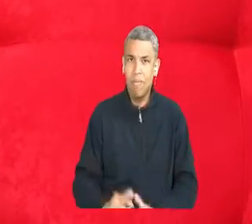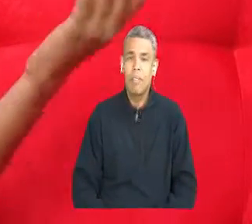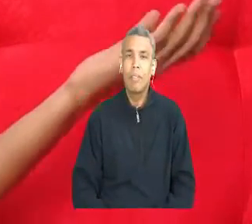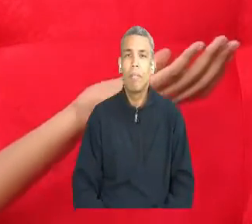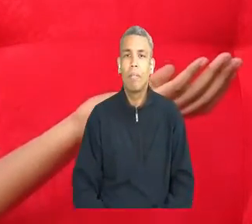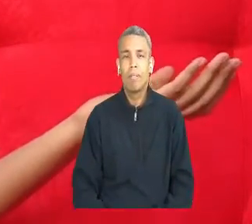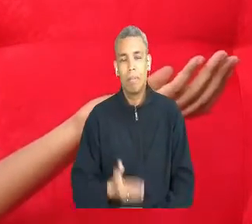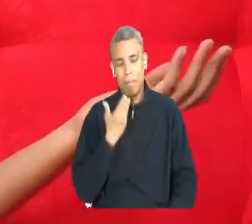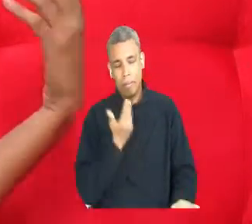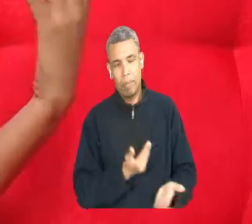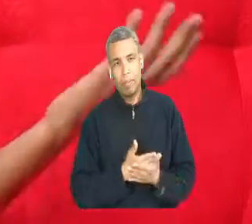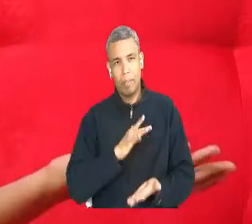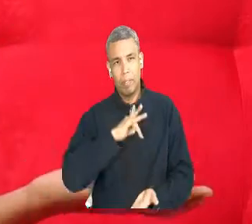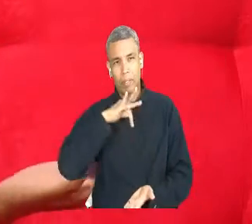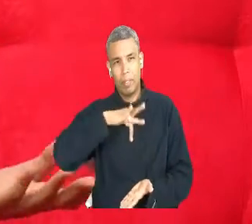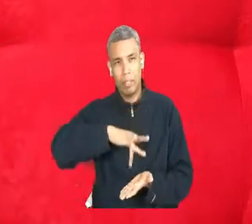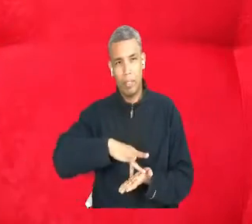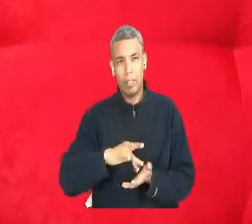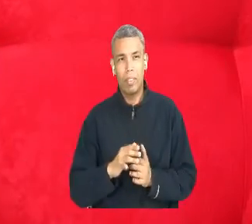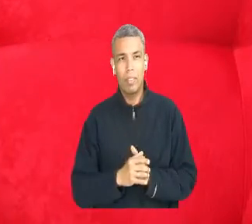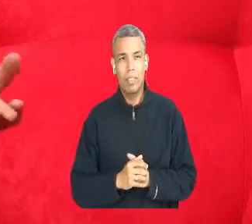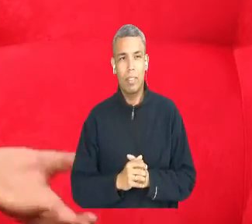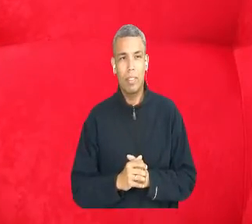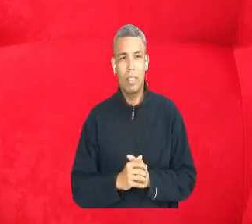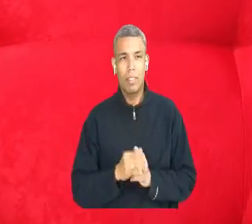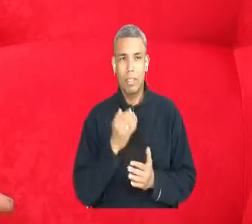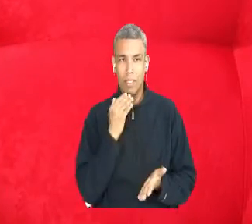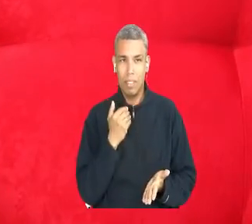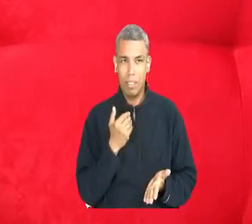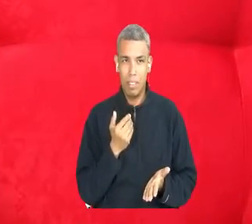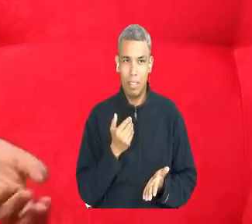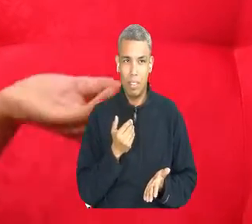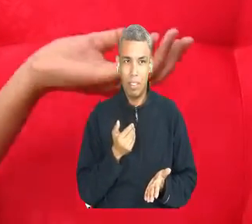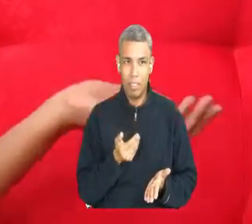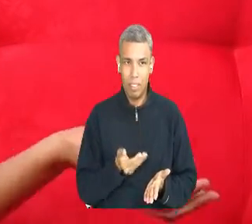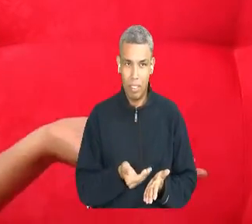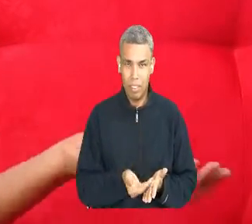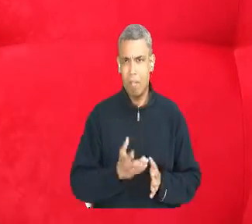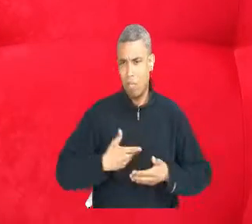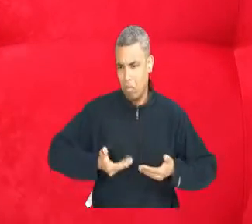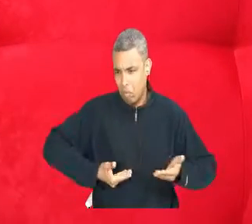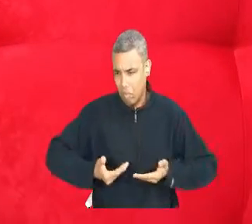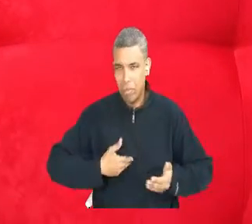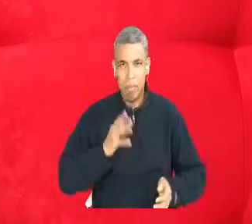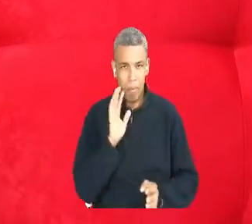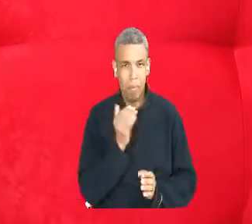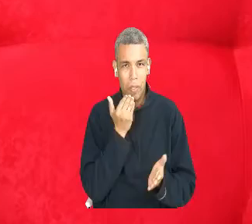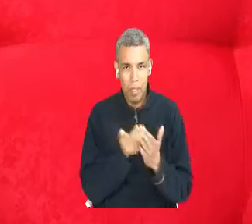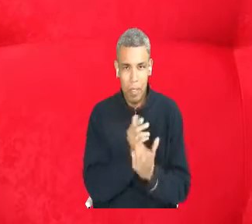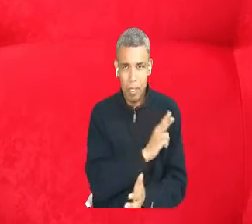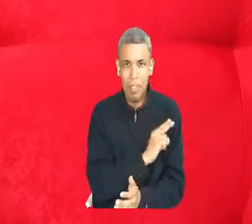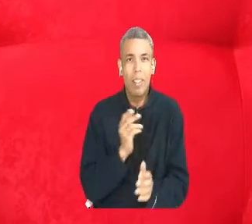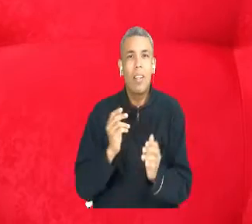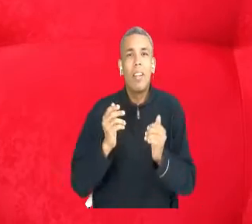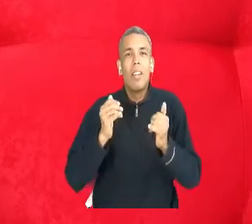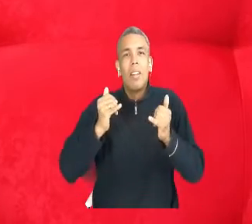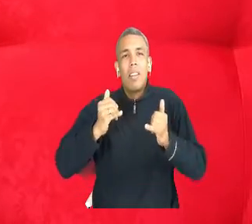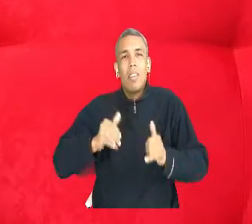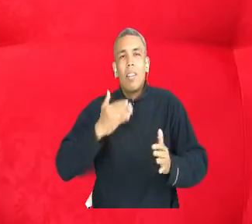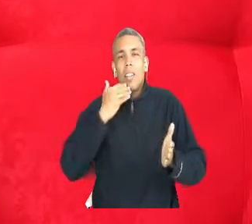todo este proyecto turístico que inicia barrancabermeja y también deporte todos los servicios que nos ofrece el hotel millenium eso fue todo por hoy